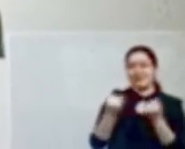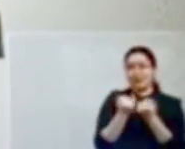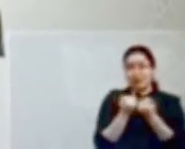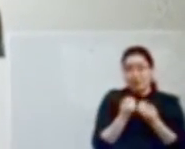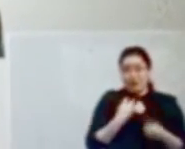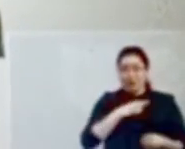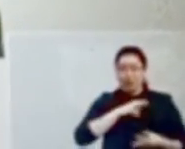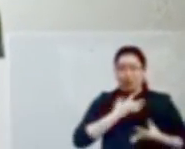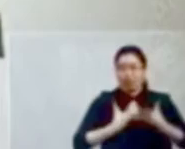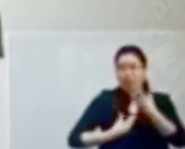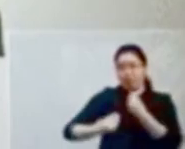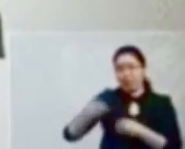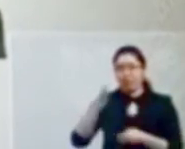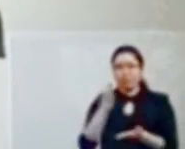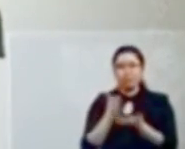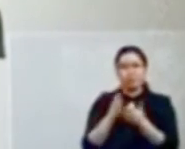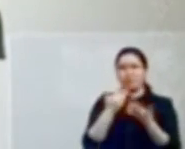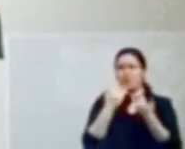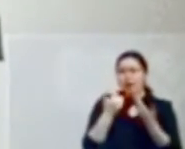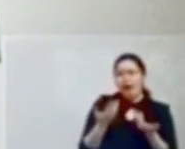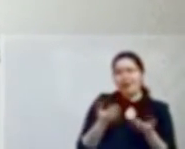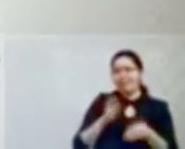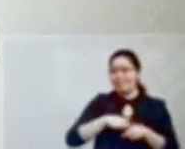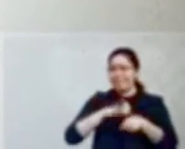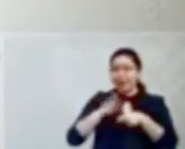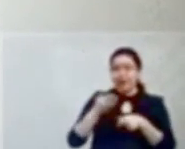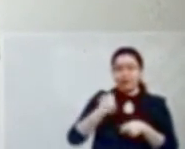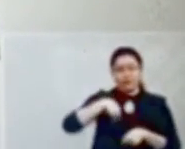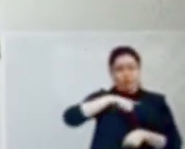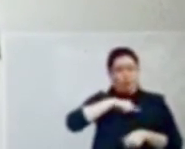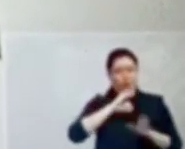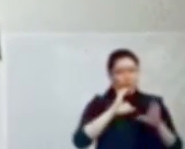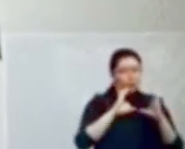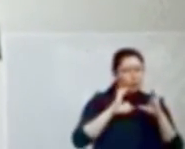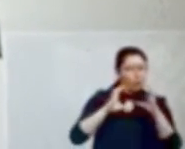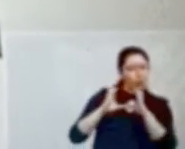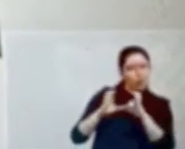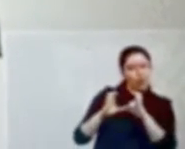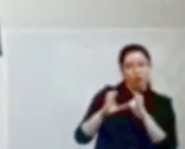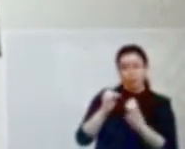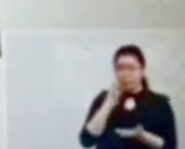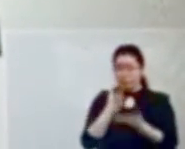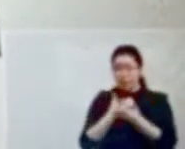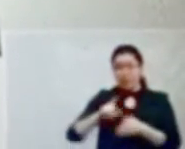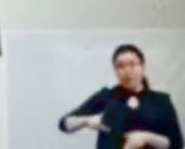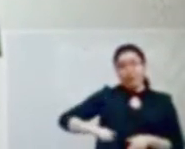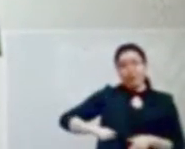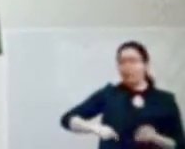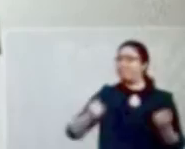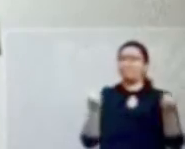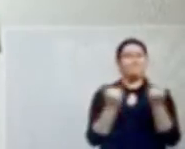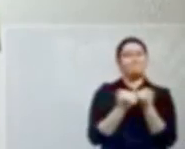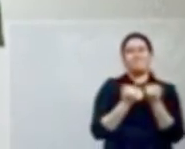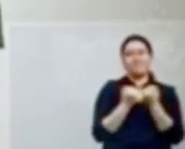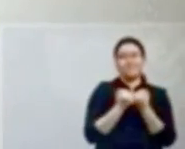hospitalización. Entonces, por eso somos cautos y no solamente desde el gobierno, sino es